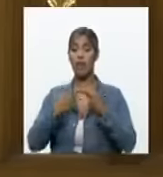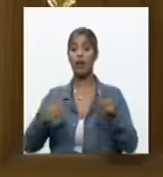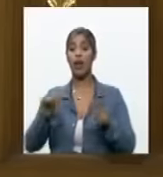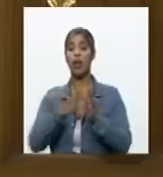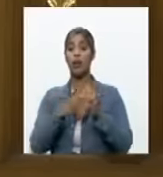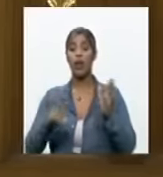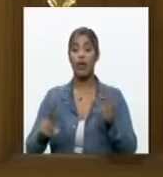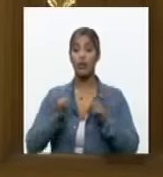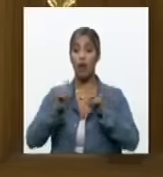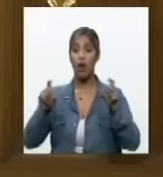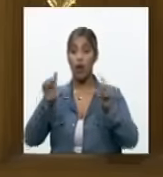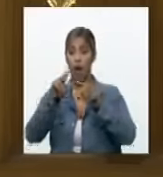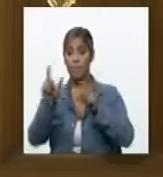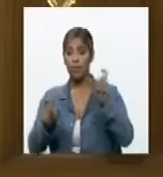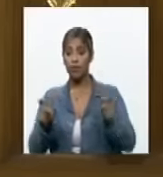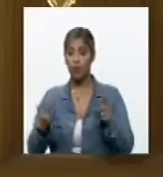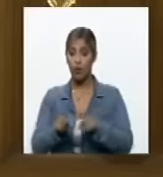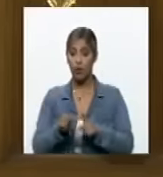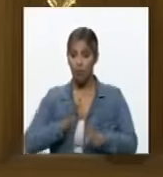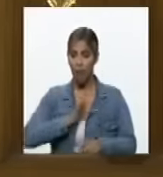de los ciudadanos por medios del saber.